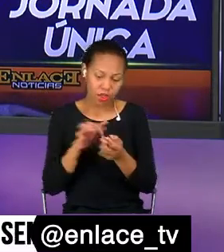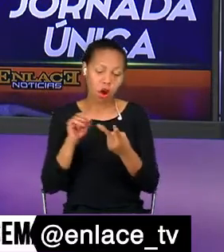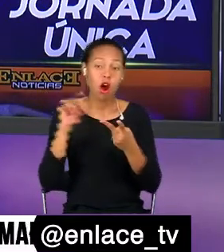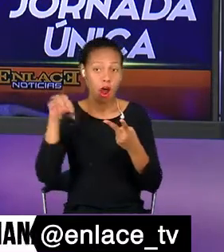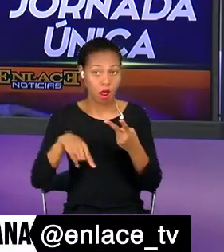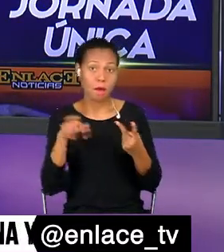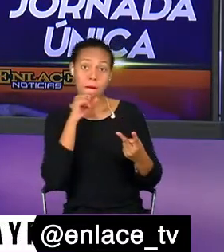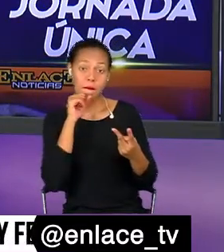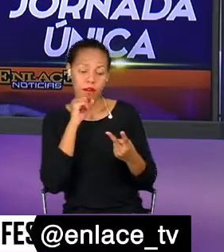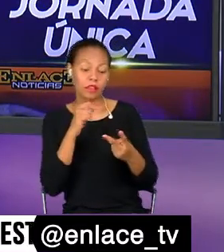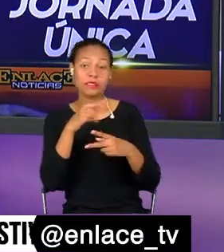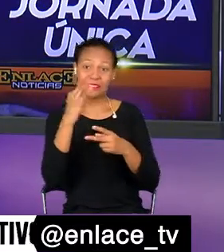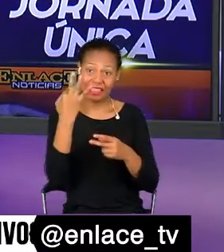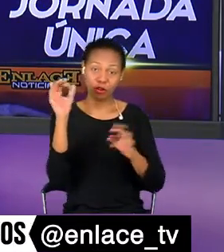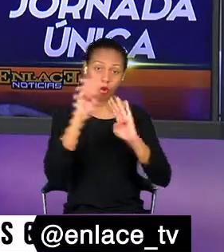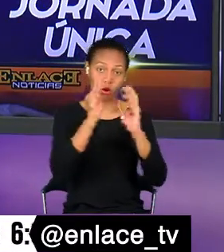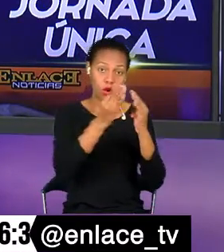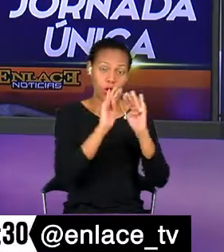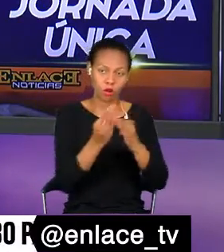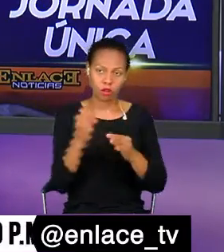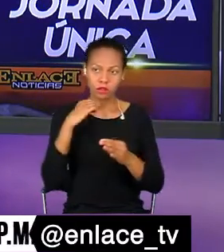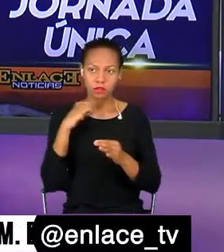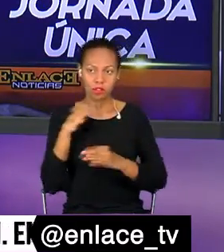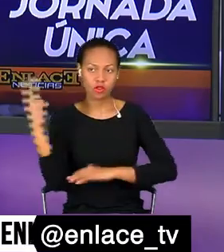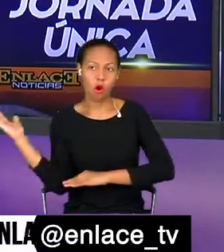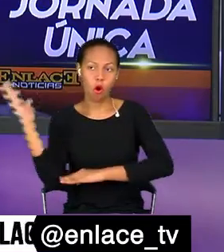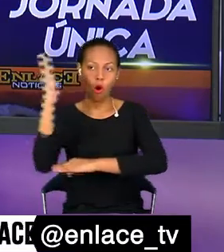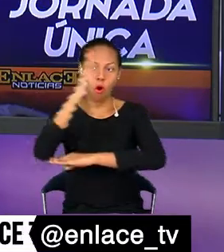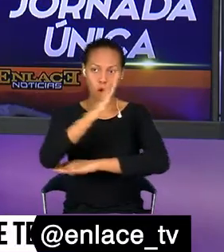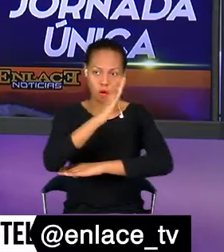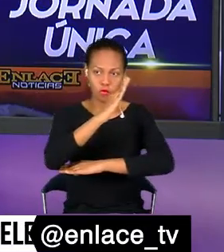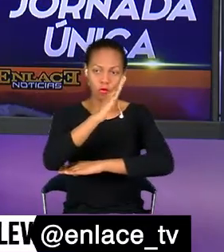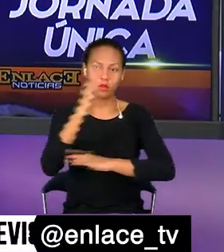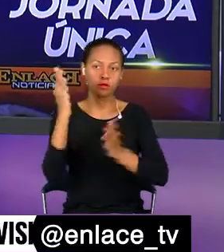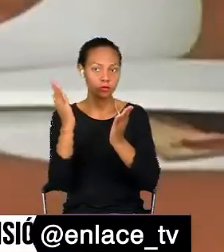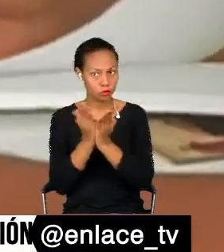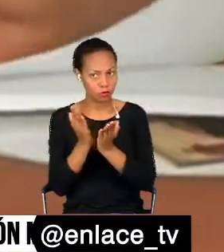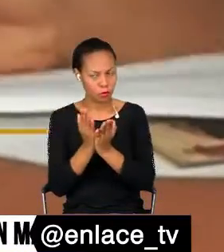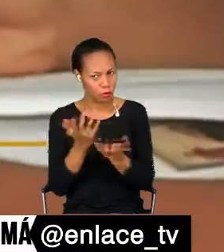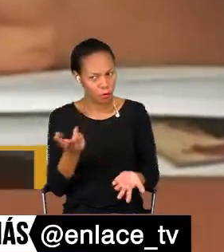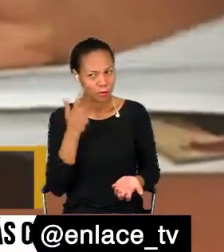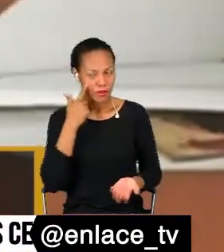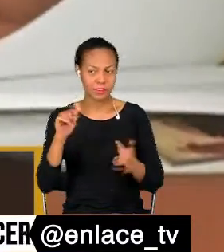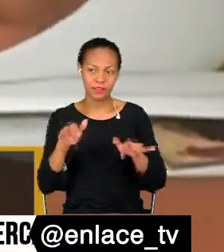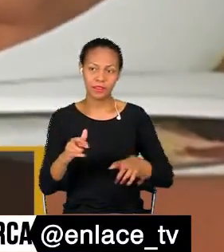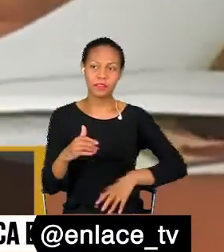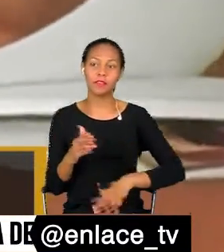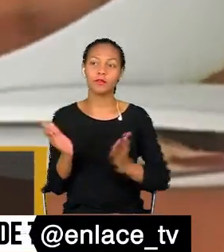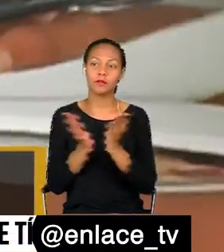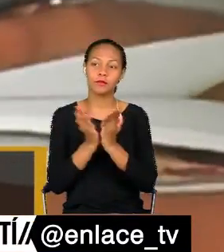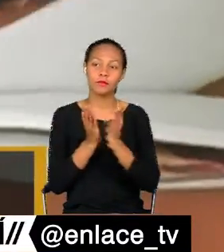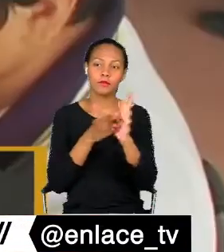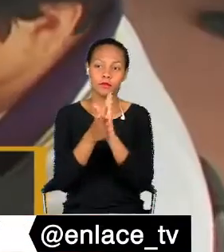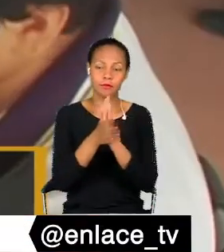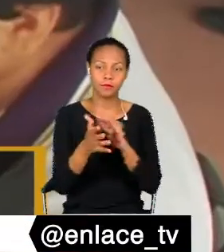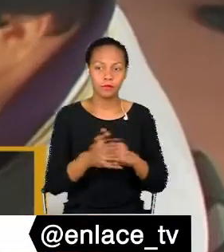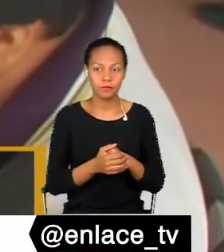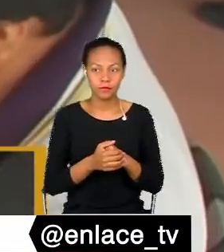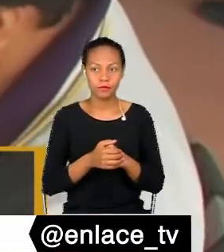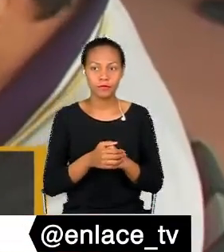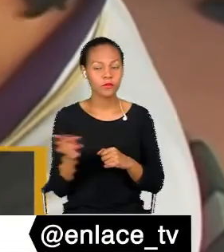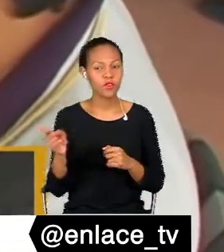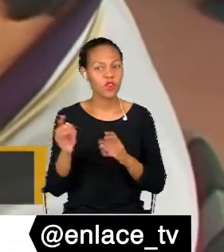mitigar la deserción escolar. Así lo confirmó la Secretaría de Educación. Los colegios oficiales para implementar la jornada completa